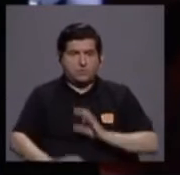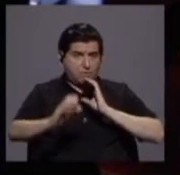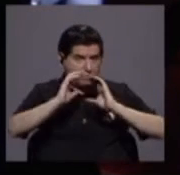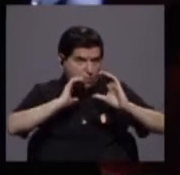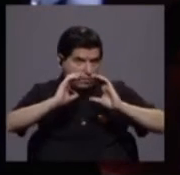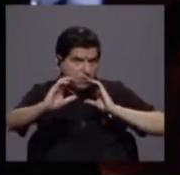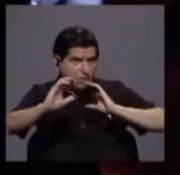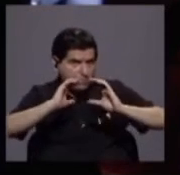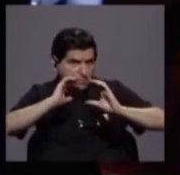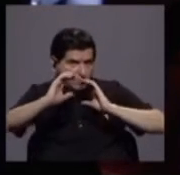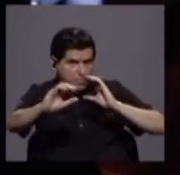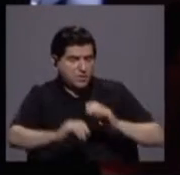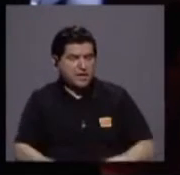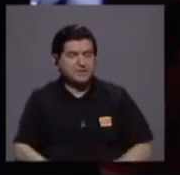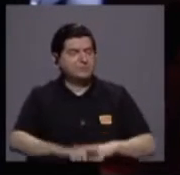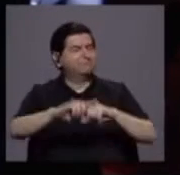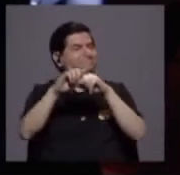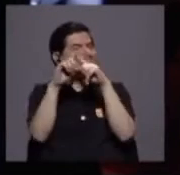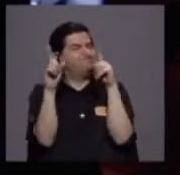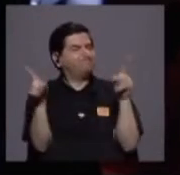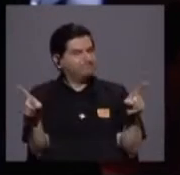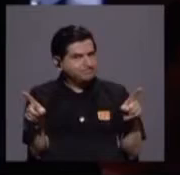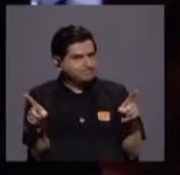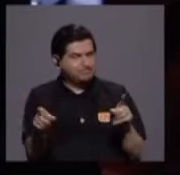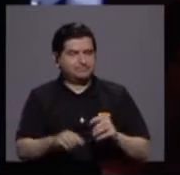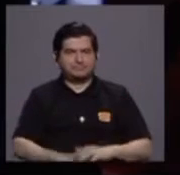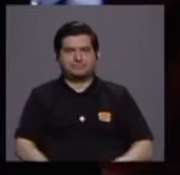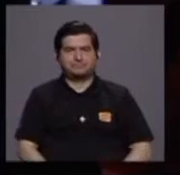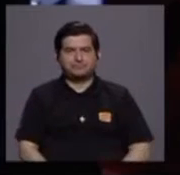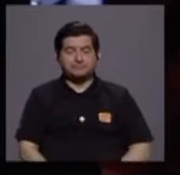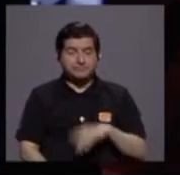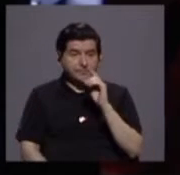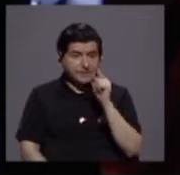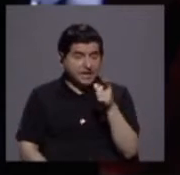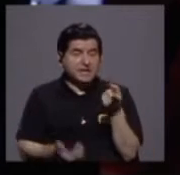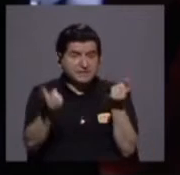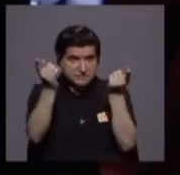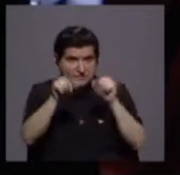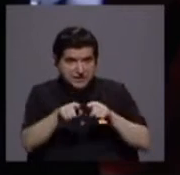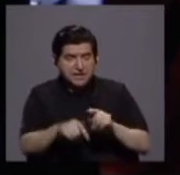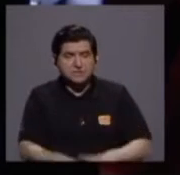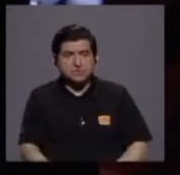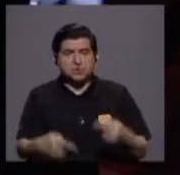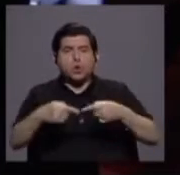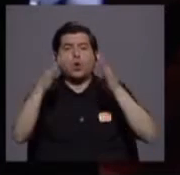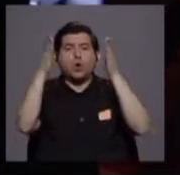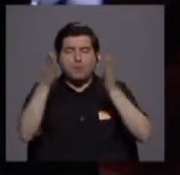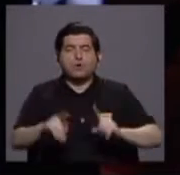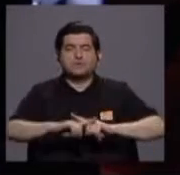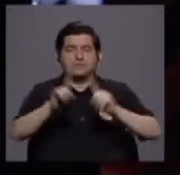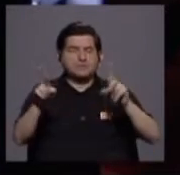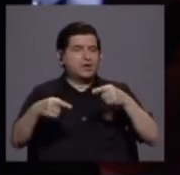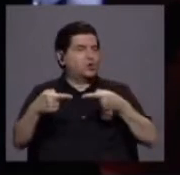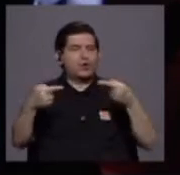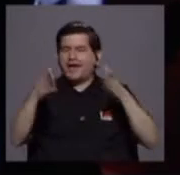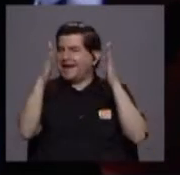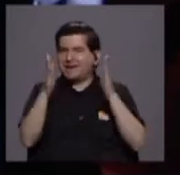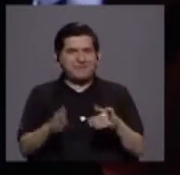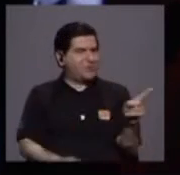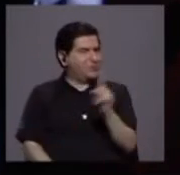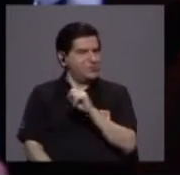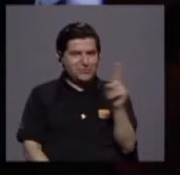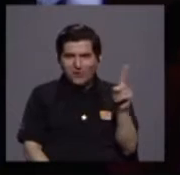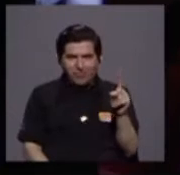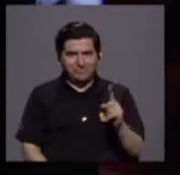era muy diferente. Ellos eran opositores, pero no enemigos.